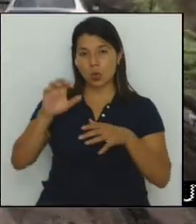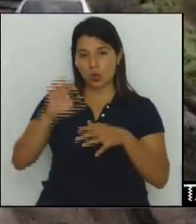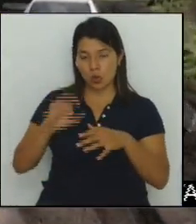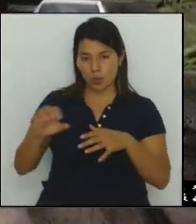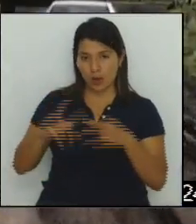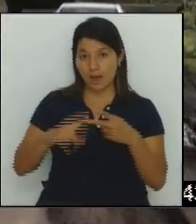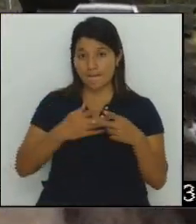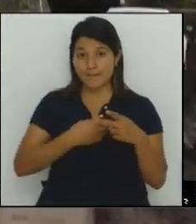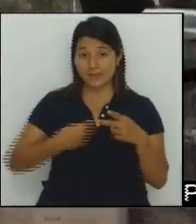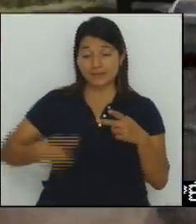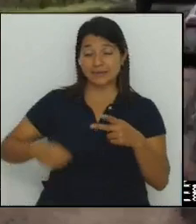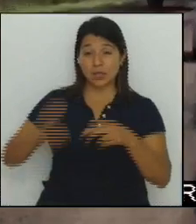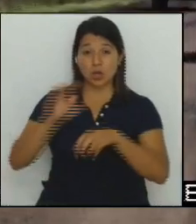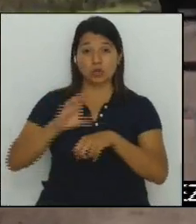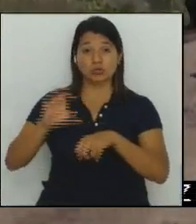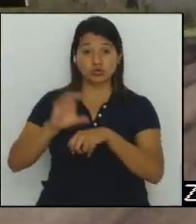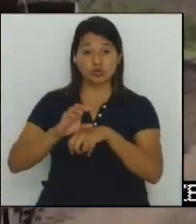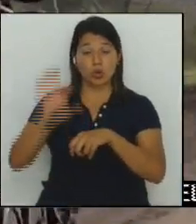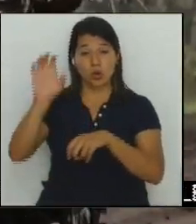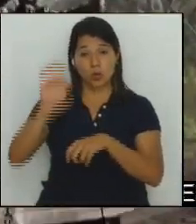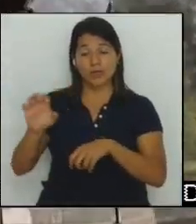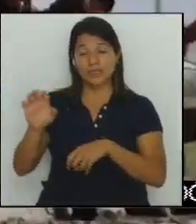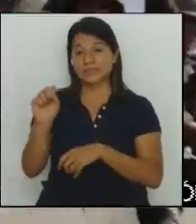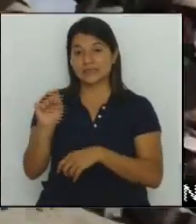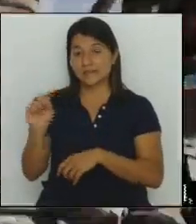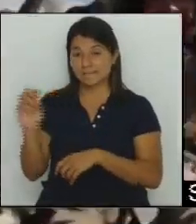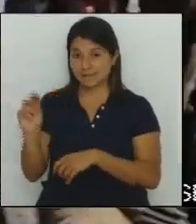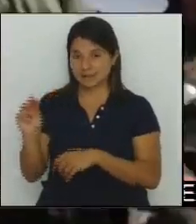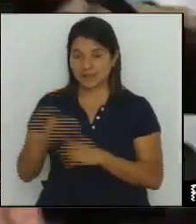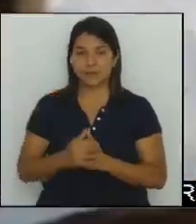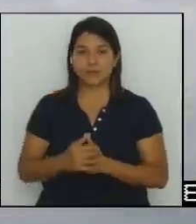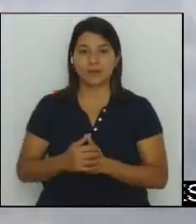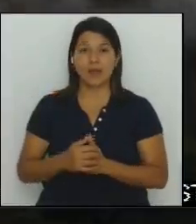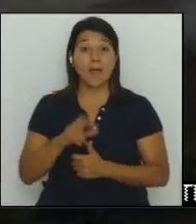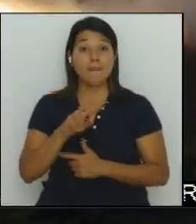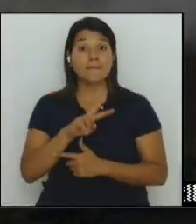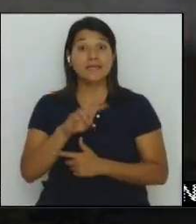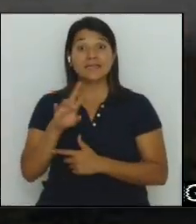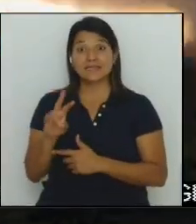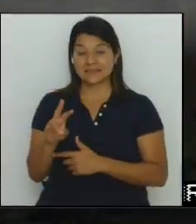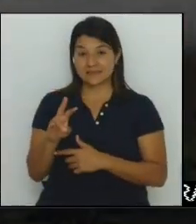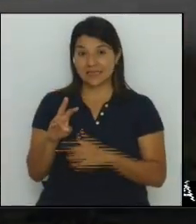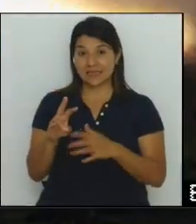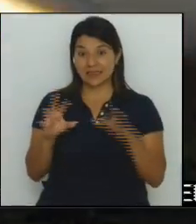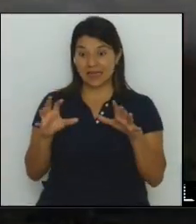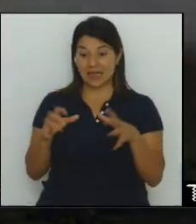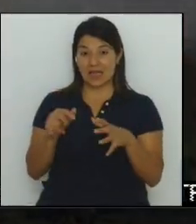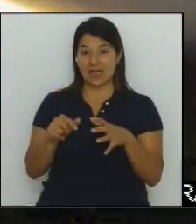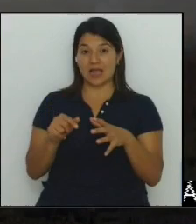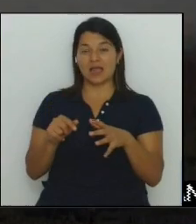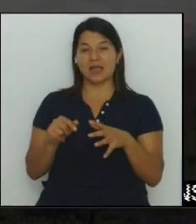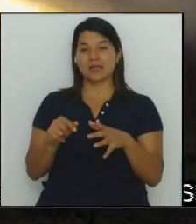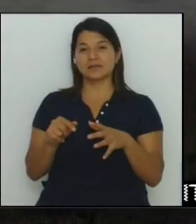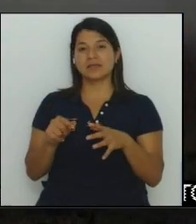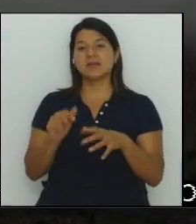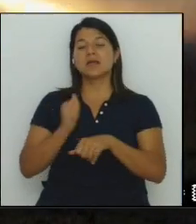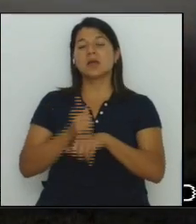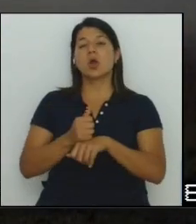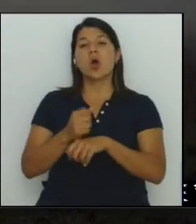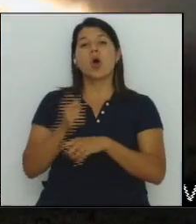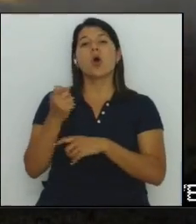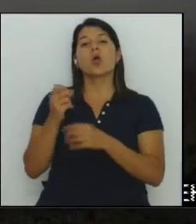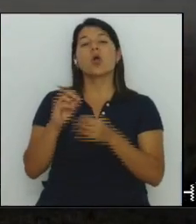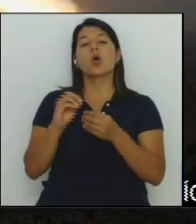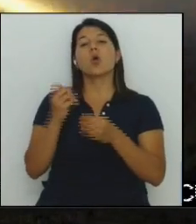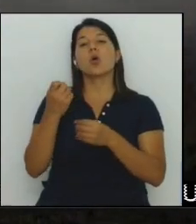Europeo, Charles Michel. Los 27 negocian actualmente el 11º paquete de sanciones contra la invasión rusa de Ucrania.